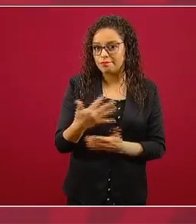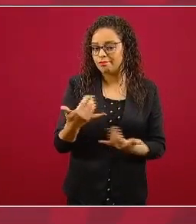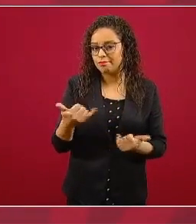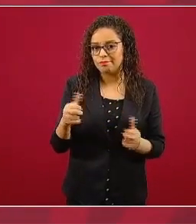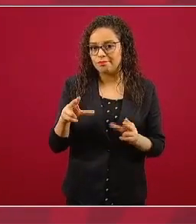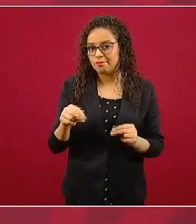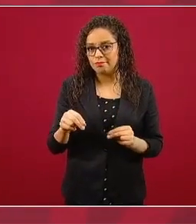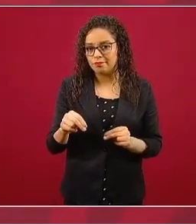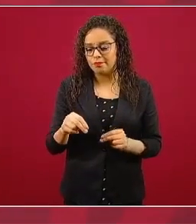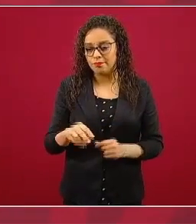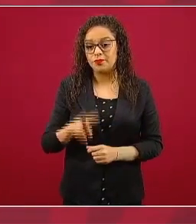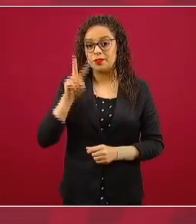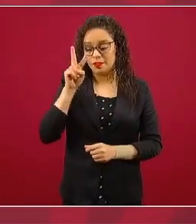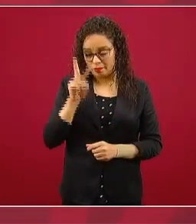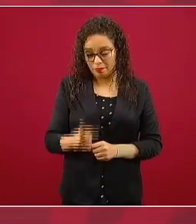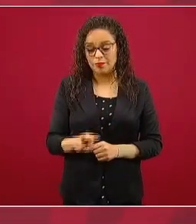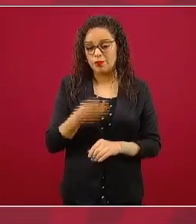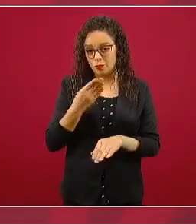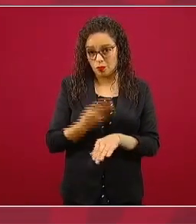No es fácil